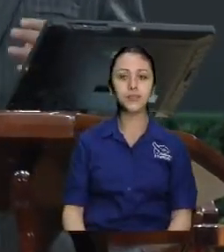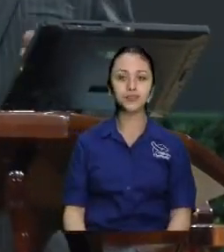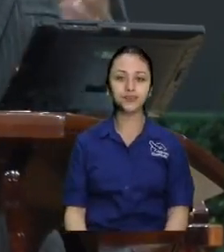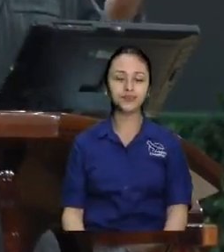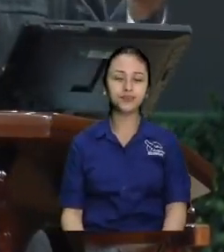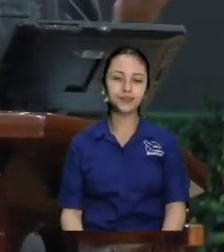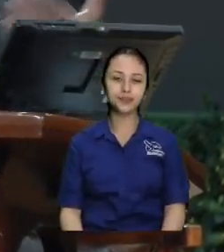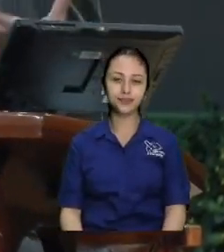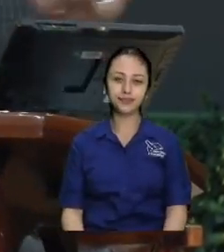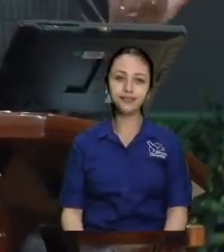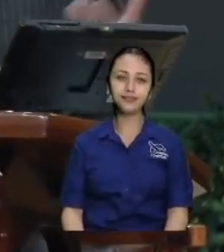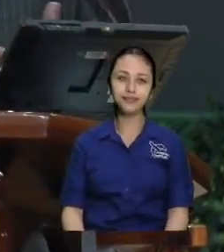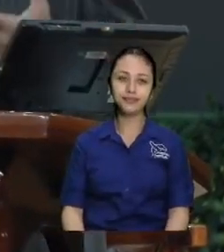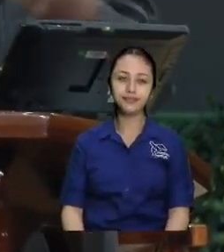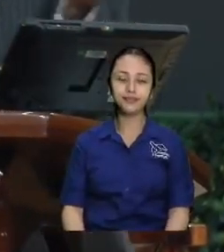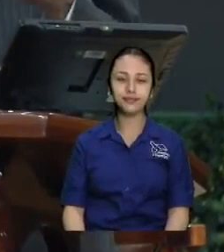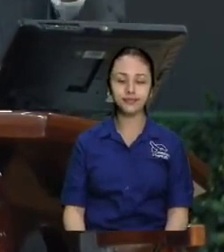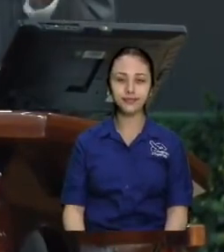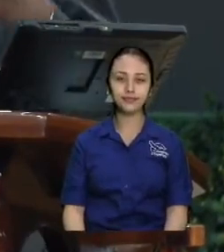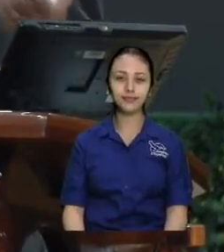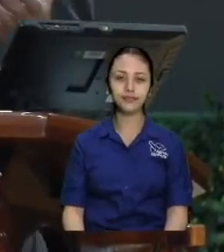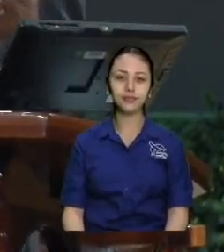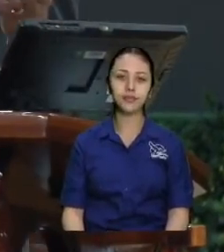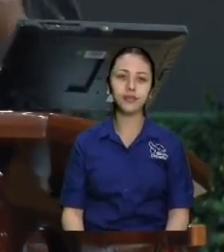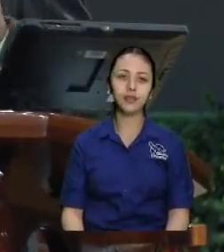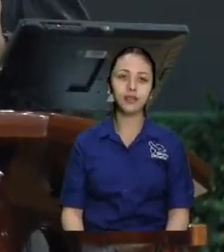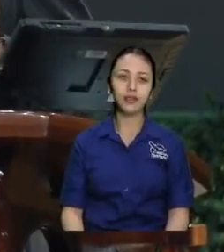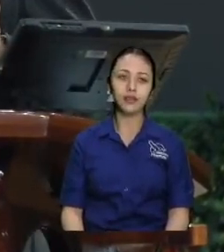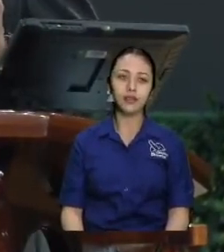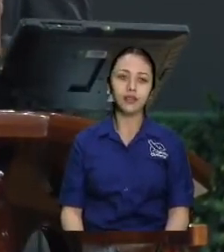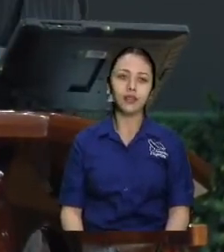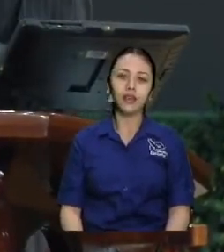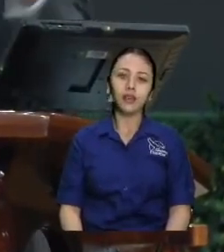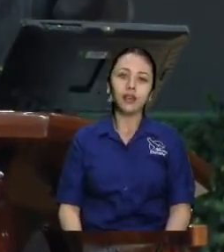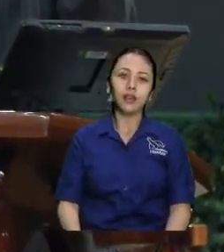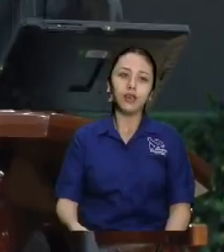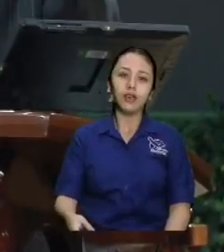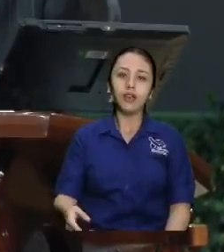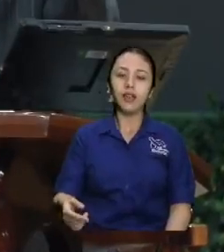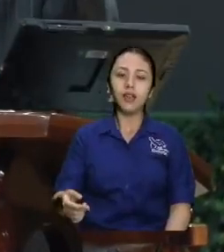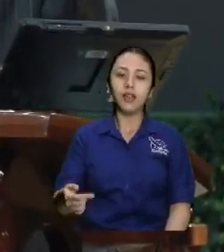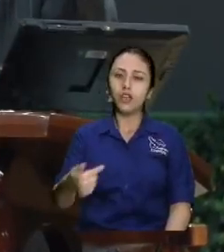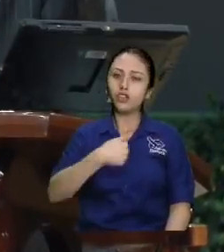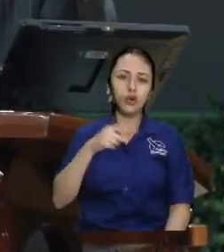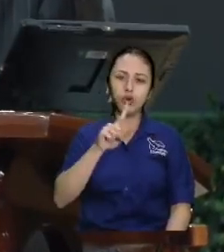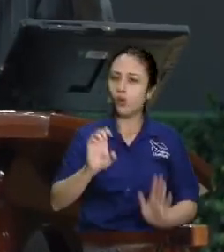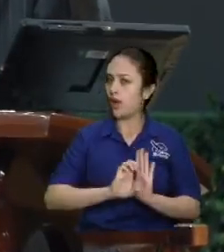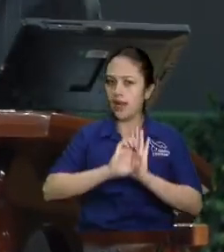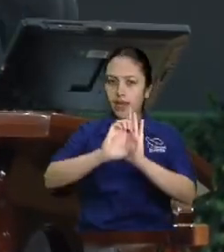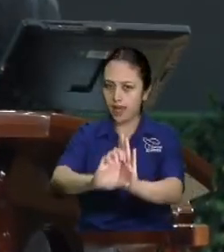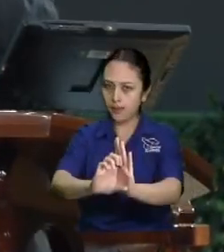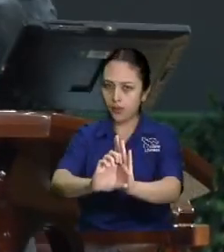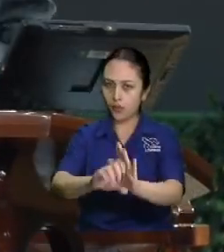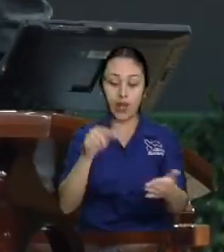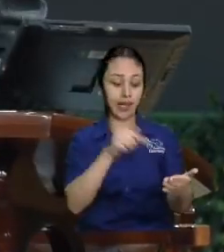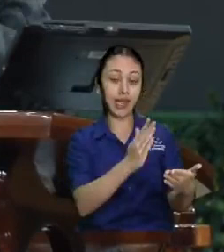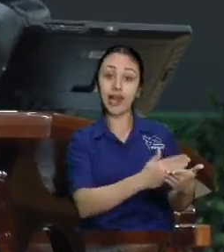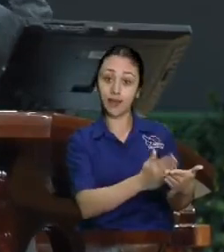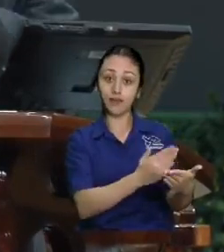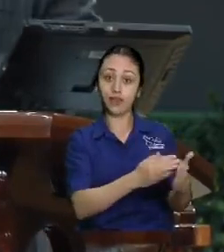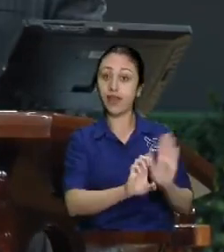No, y gracias a Dios tenemos una relación, pero tampoco soy yo el parámetro. El parámetro es lo bíblico. Bueno,